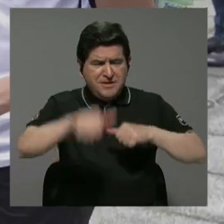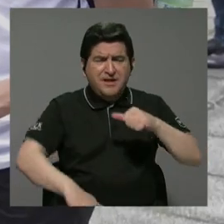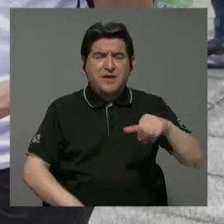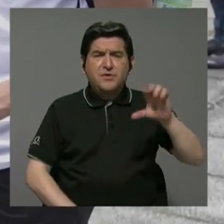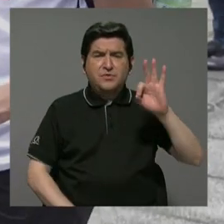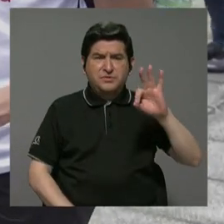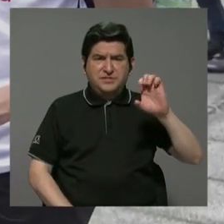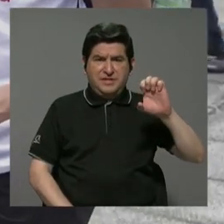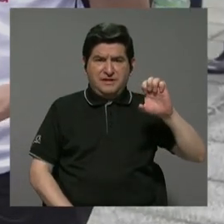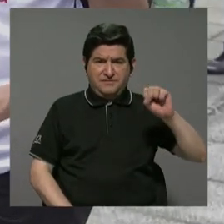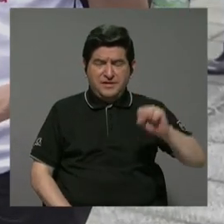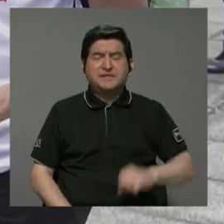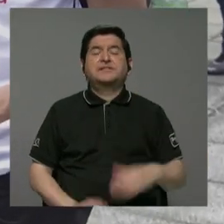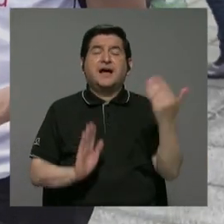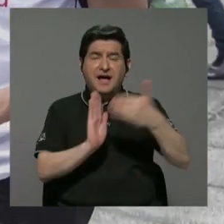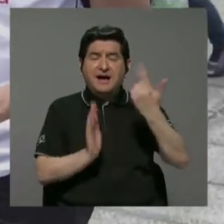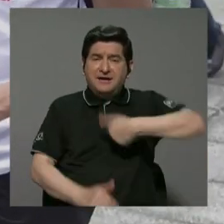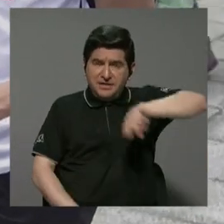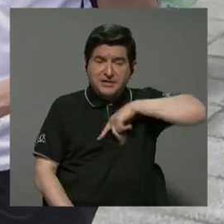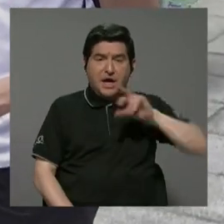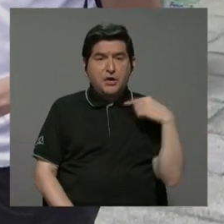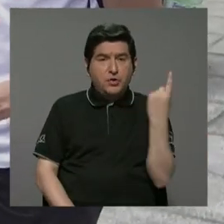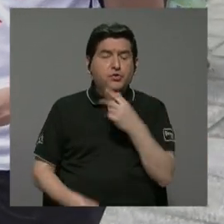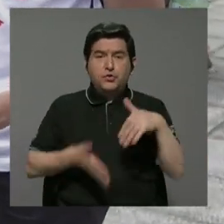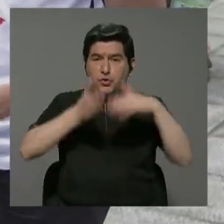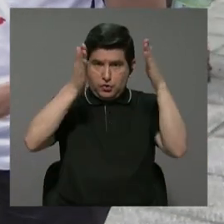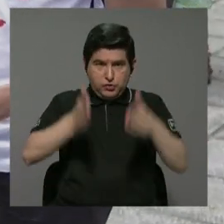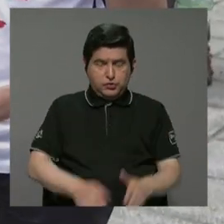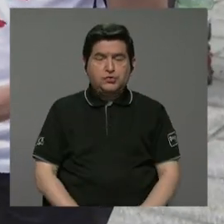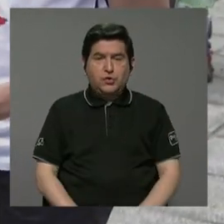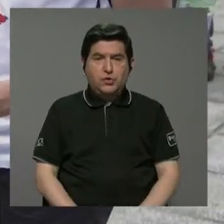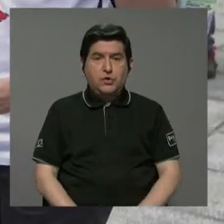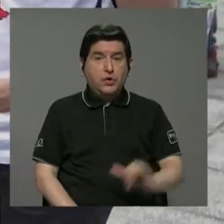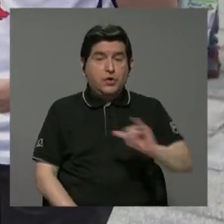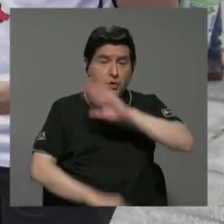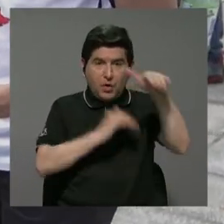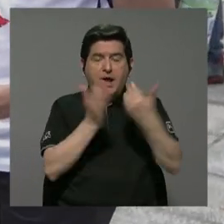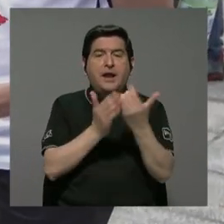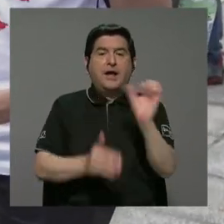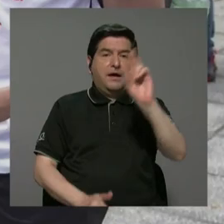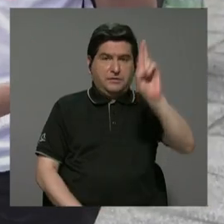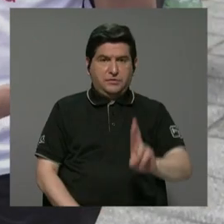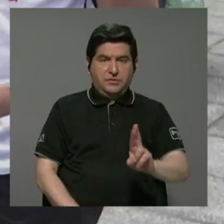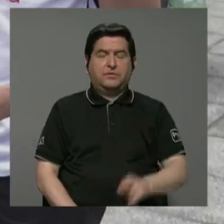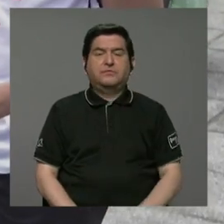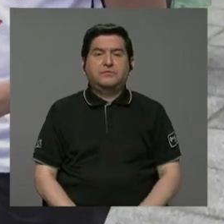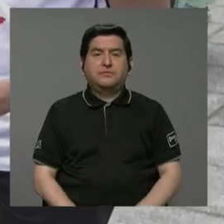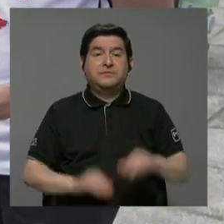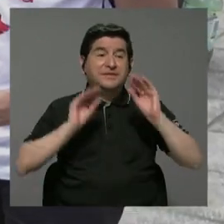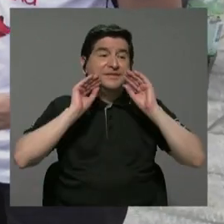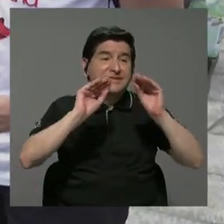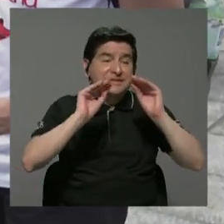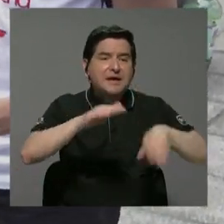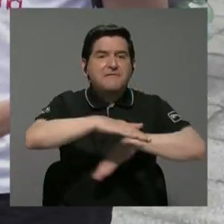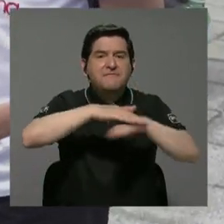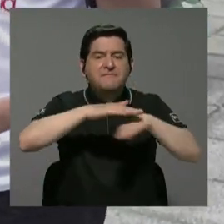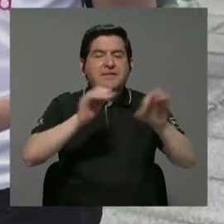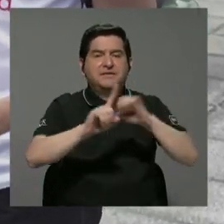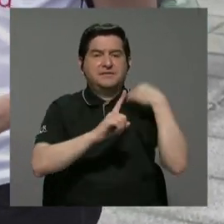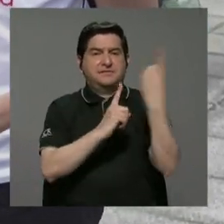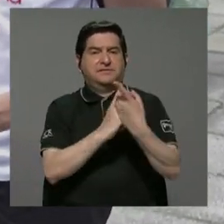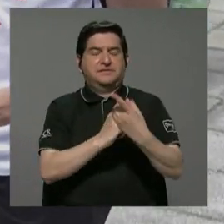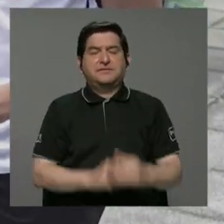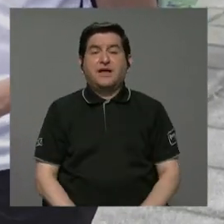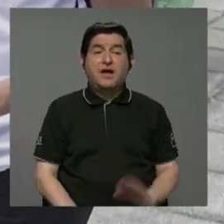porque es algo que nos afecta, y creo que no solo a los estudiantes como tal, sino a todo Costa Rica, porque la educación es la base de la sociedad